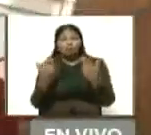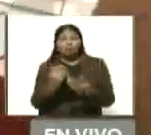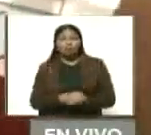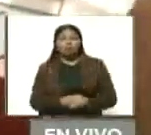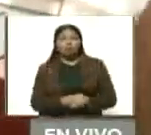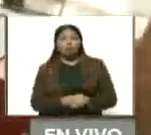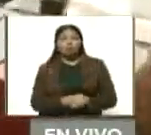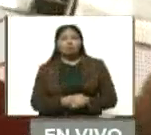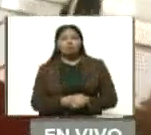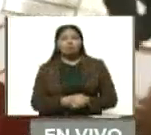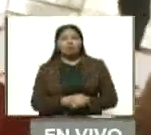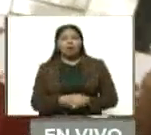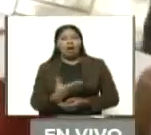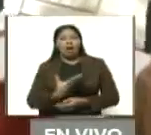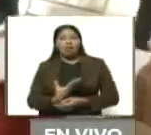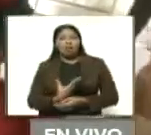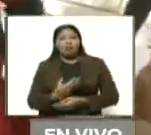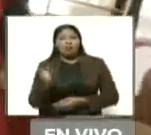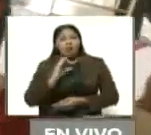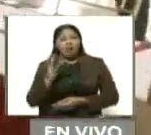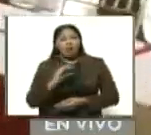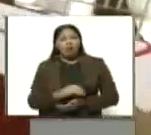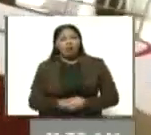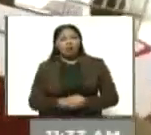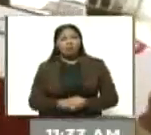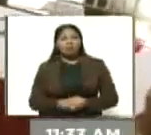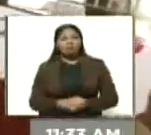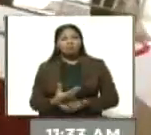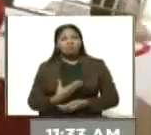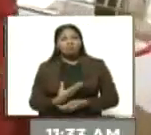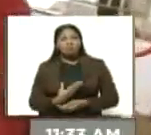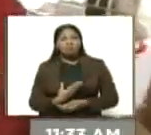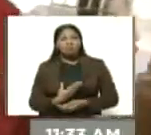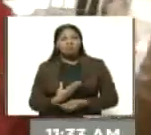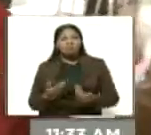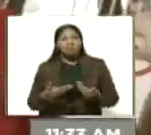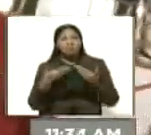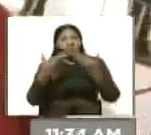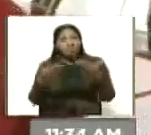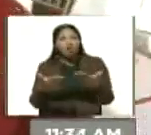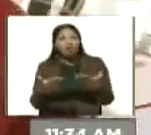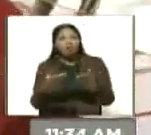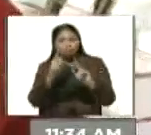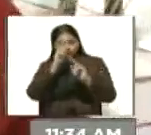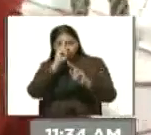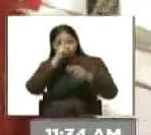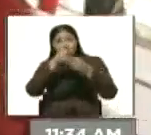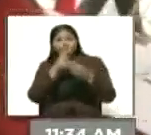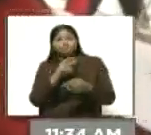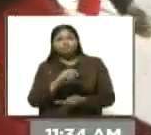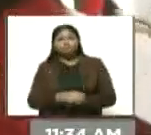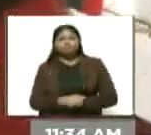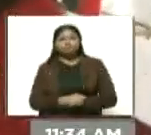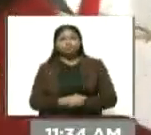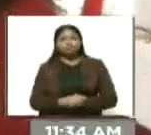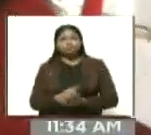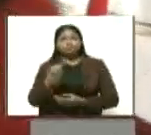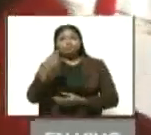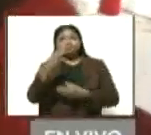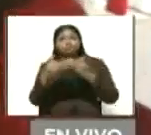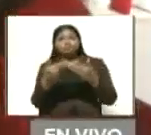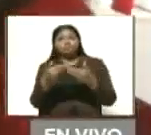la alcaldesa de Caracas, almiranta en jefe Carmen Meléndez, la condecoración Guarayra Repano, en su primera